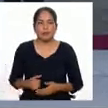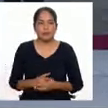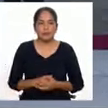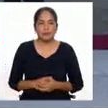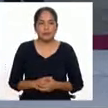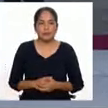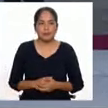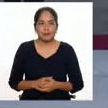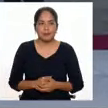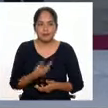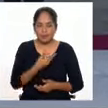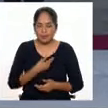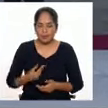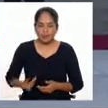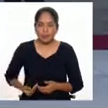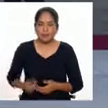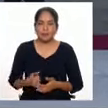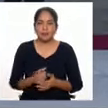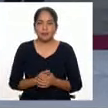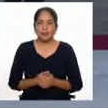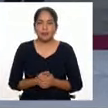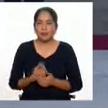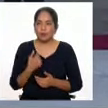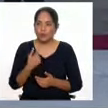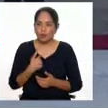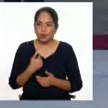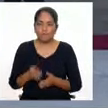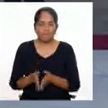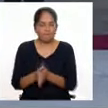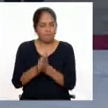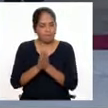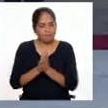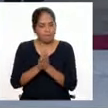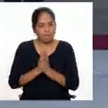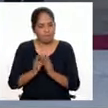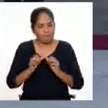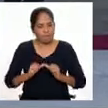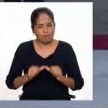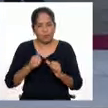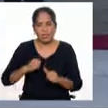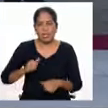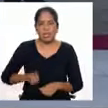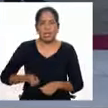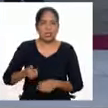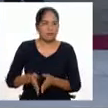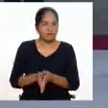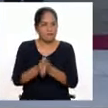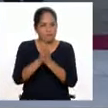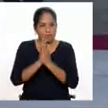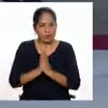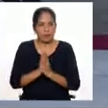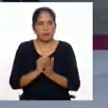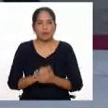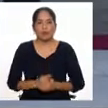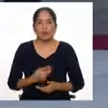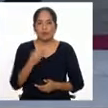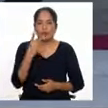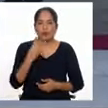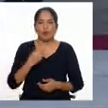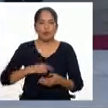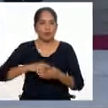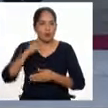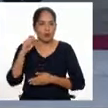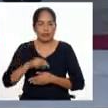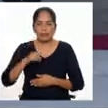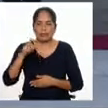Presidenta, yo también seguramente tengo que seguir reiterarles el pedido de nuestro alcalde provincial. Dos obras de impacto necesita